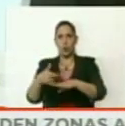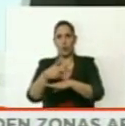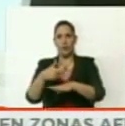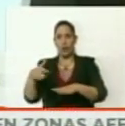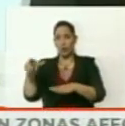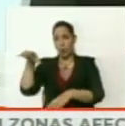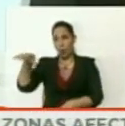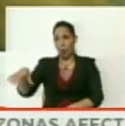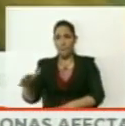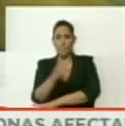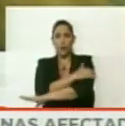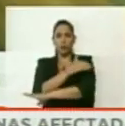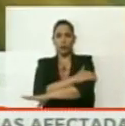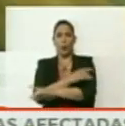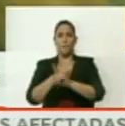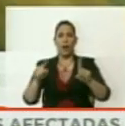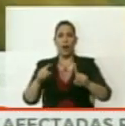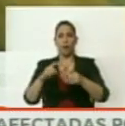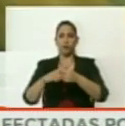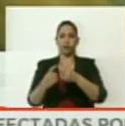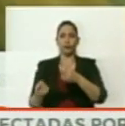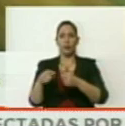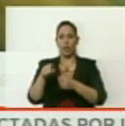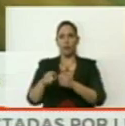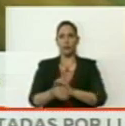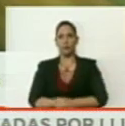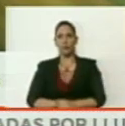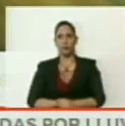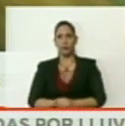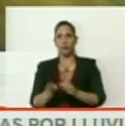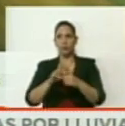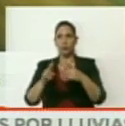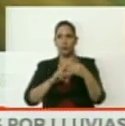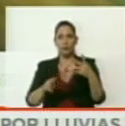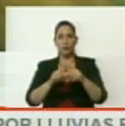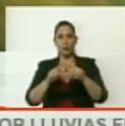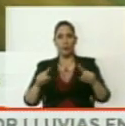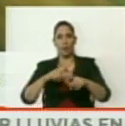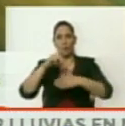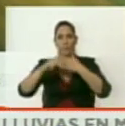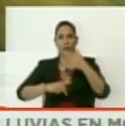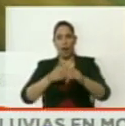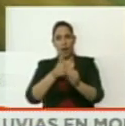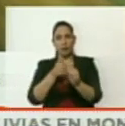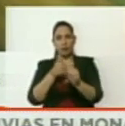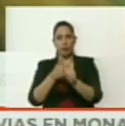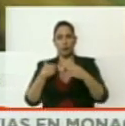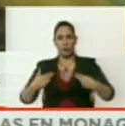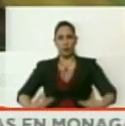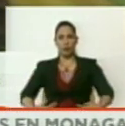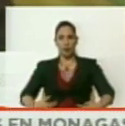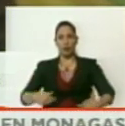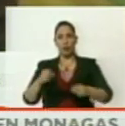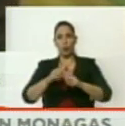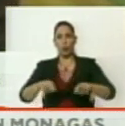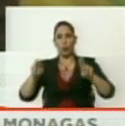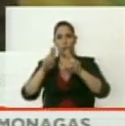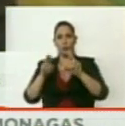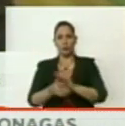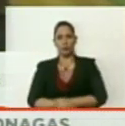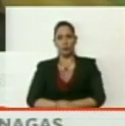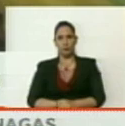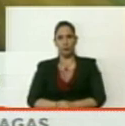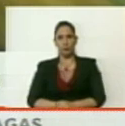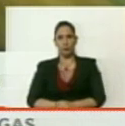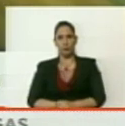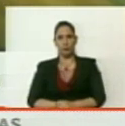oposición a desbloquear esos recursos para el plan de asistencia humanitaria de las Naciones Unidas.